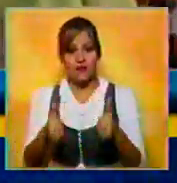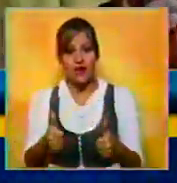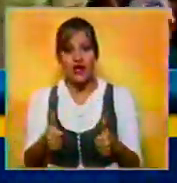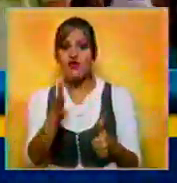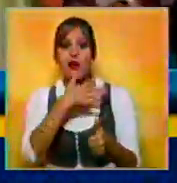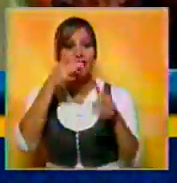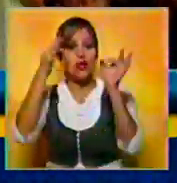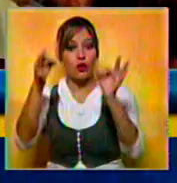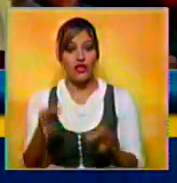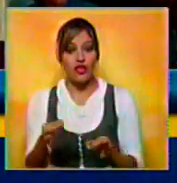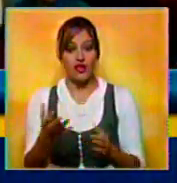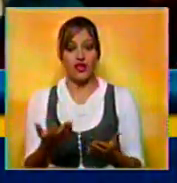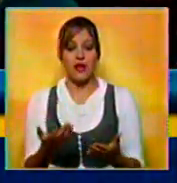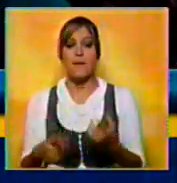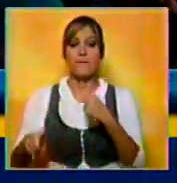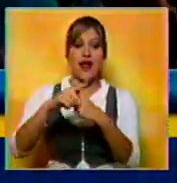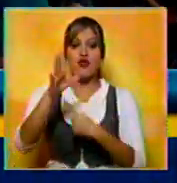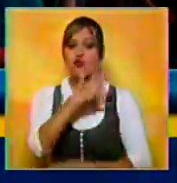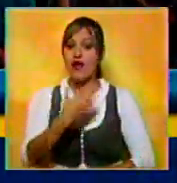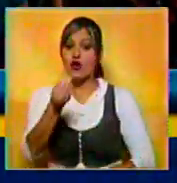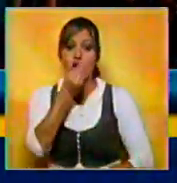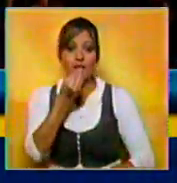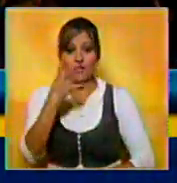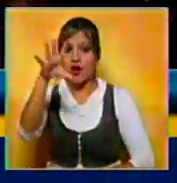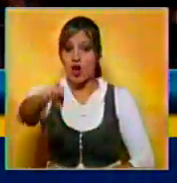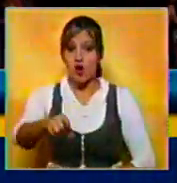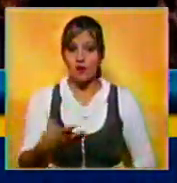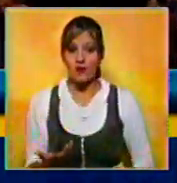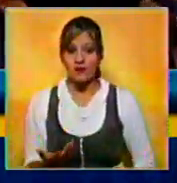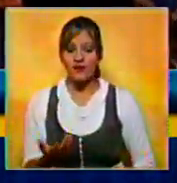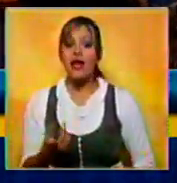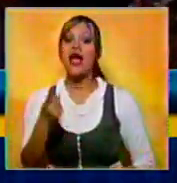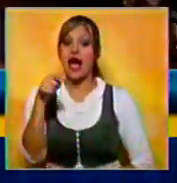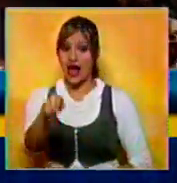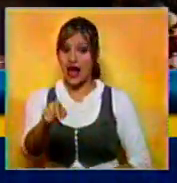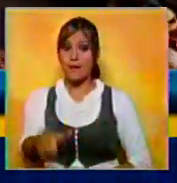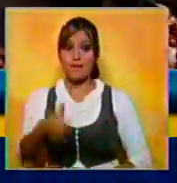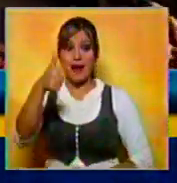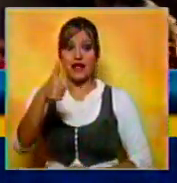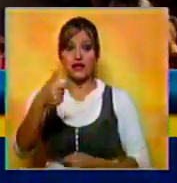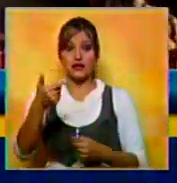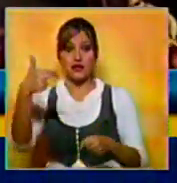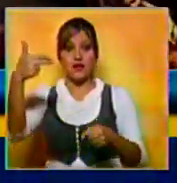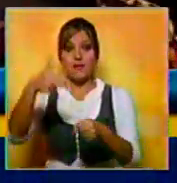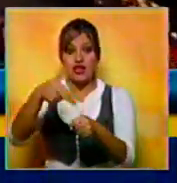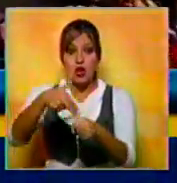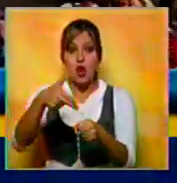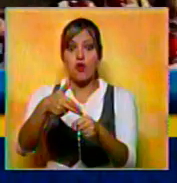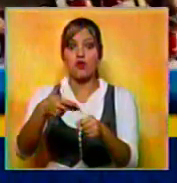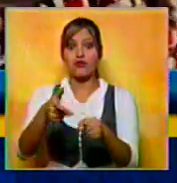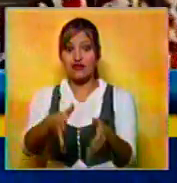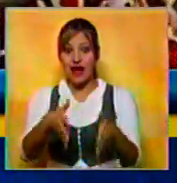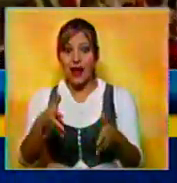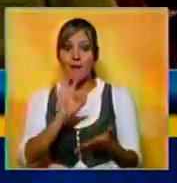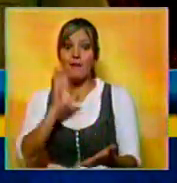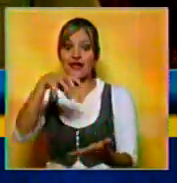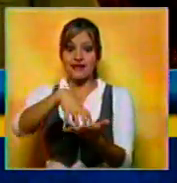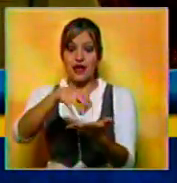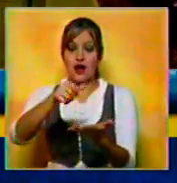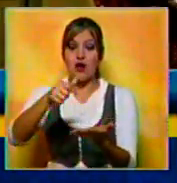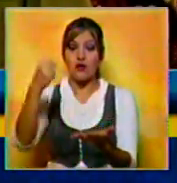inseguridad y escasez de alimentos a pesar de estar en el estado que genera la mayor riqueza para el país eso le